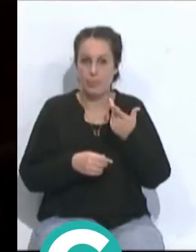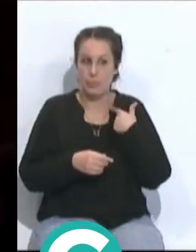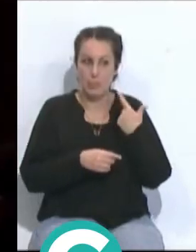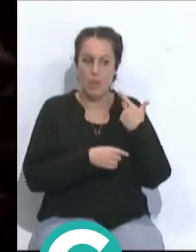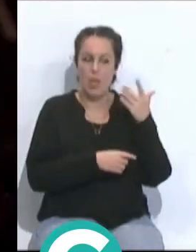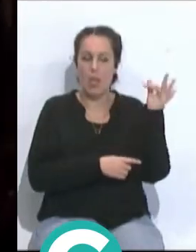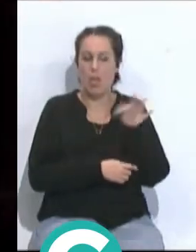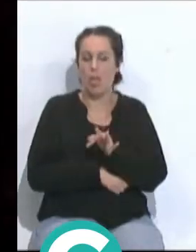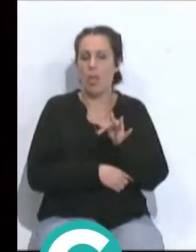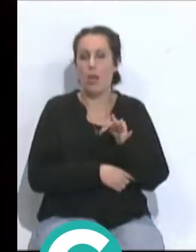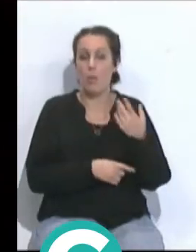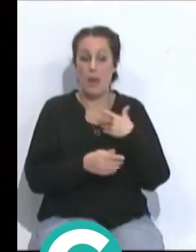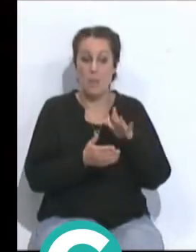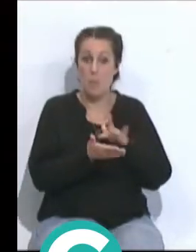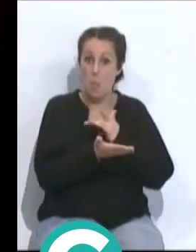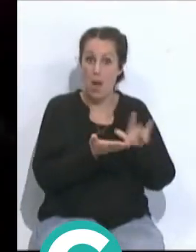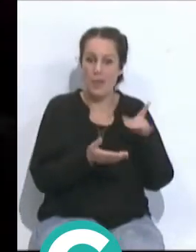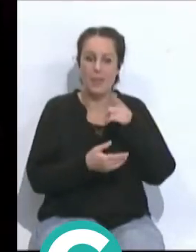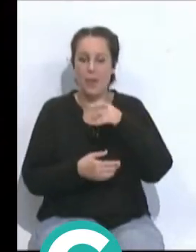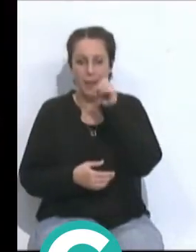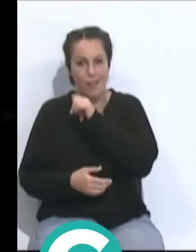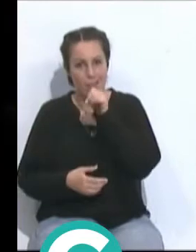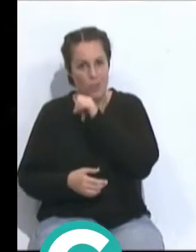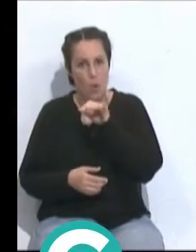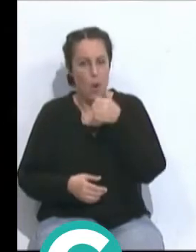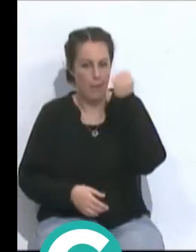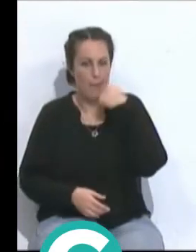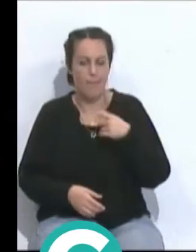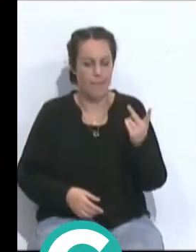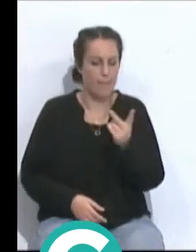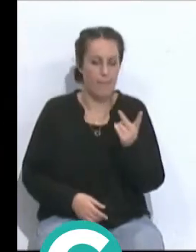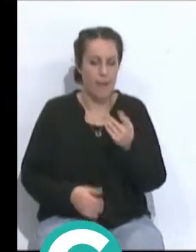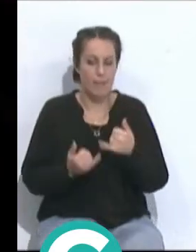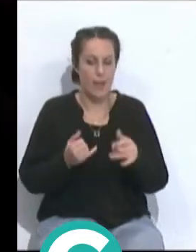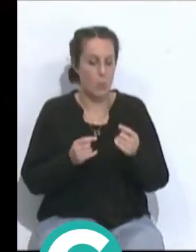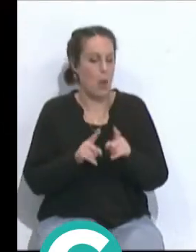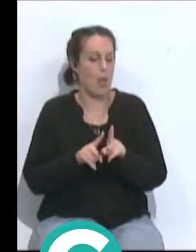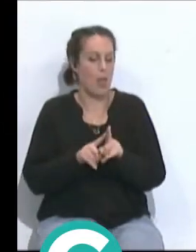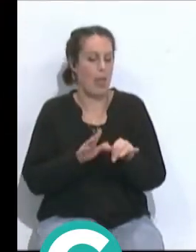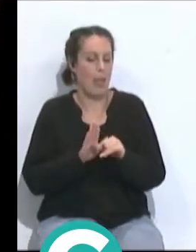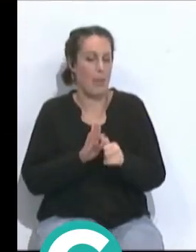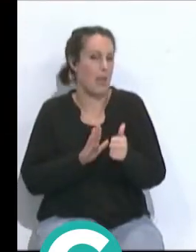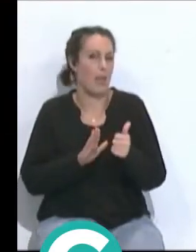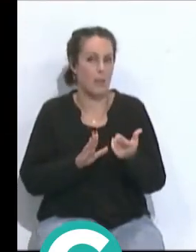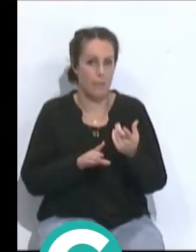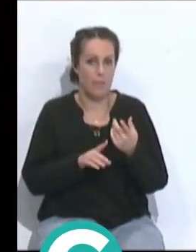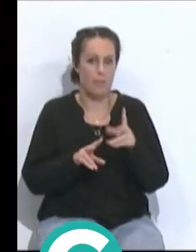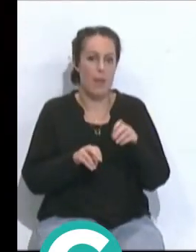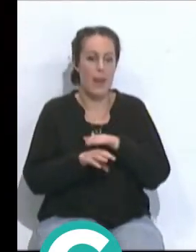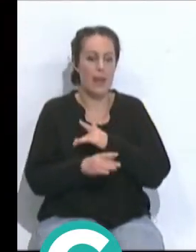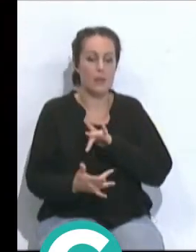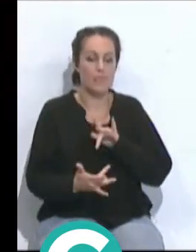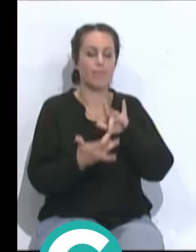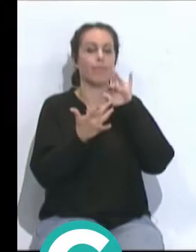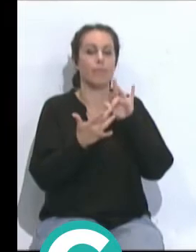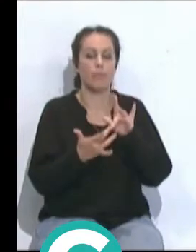de Manrique como el paso doble de Juan Carlos, y los niños al final pues lo ven como algo más cercano. Me sirve un poco para conectar